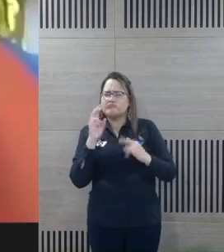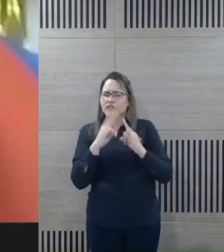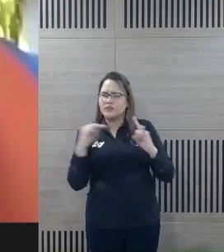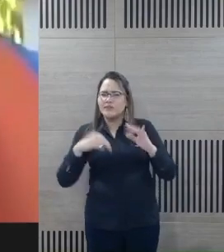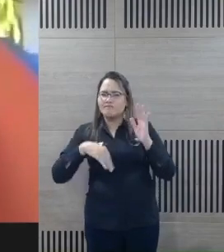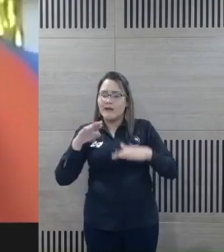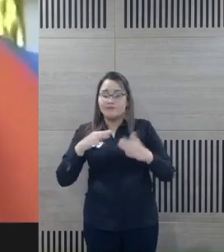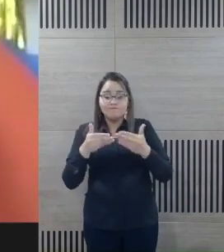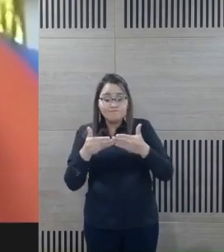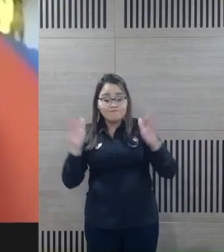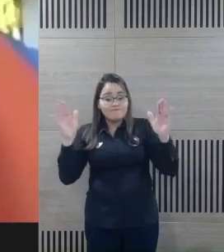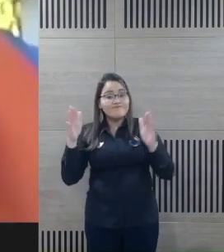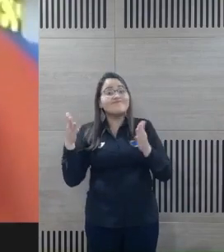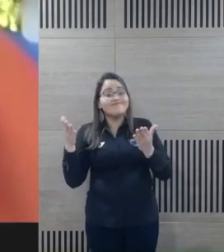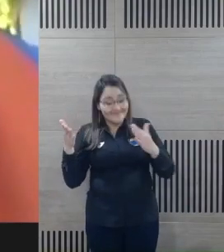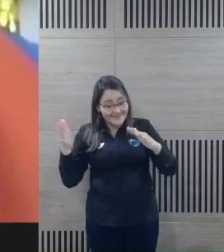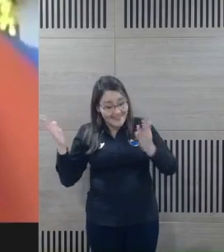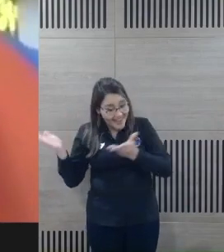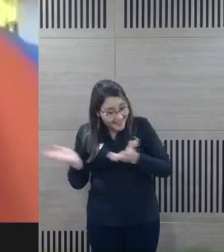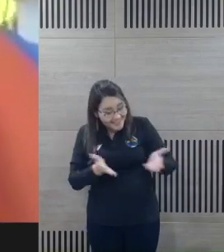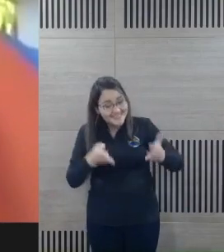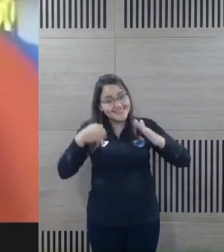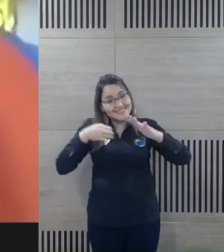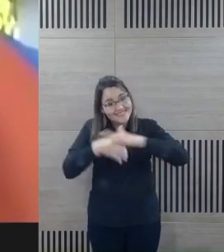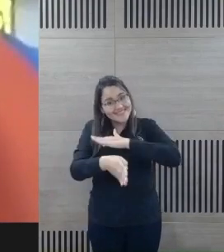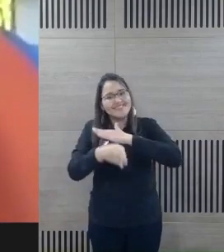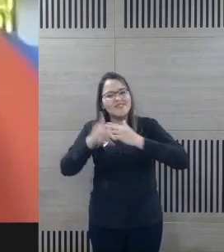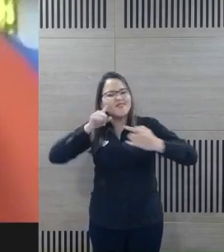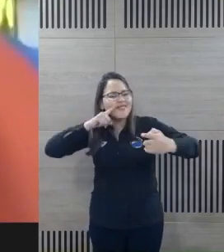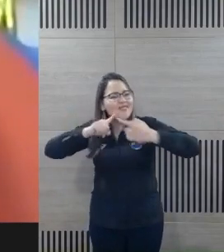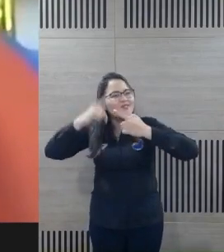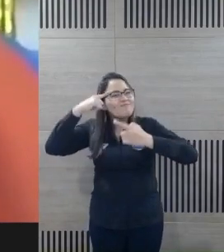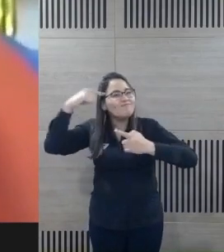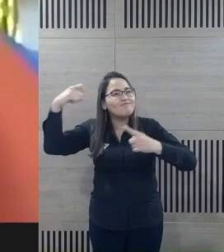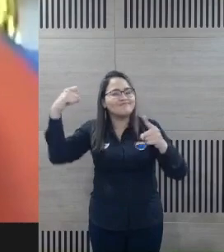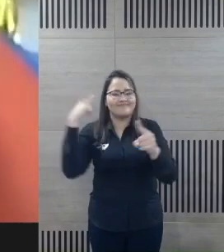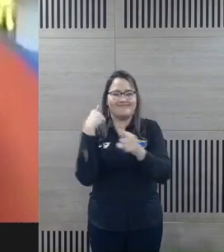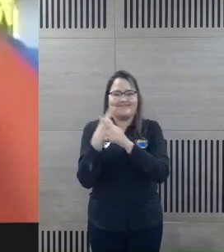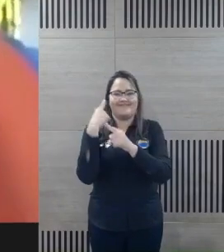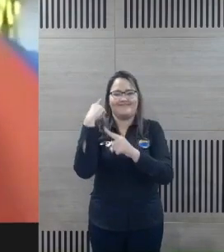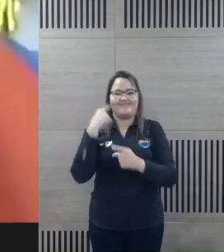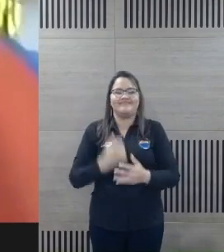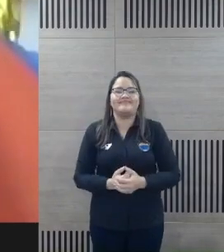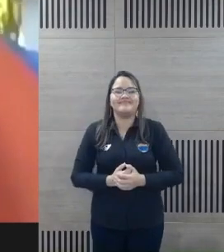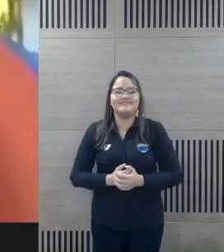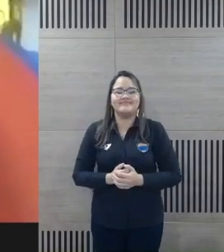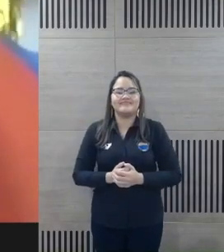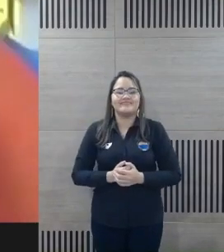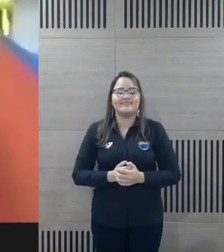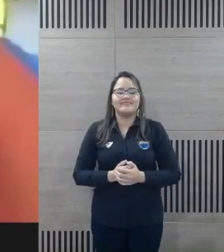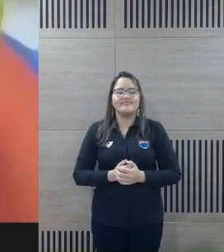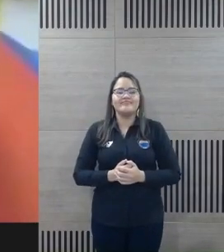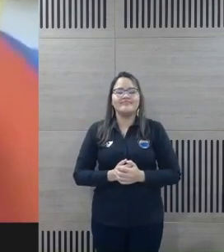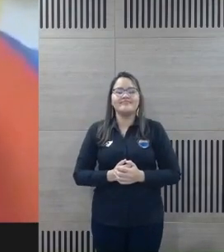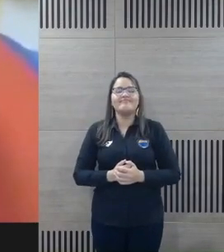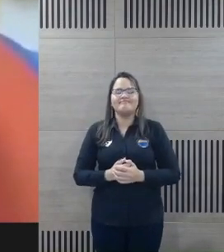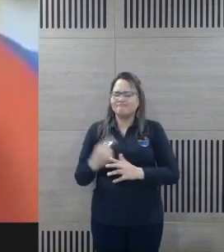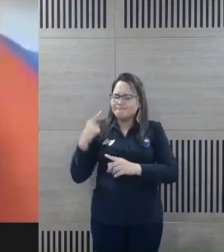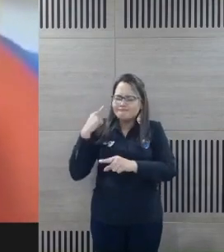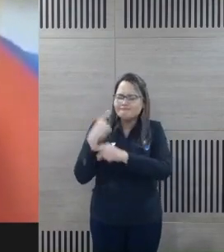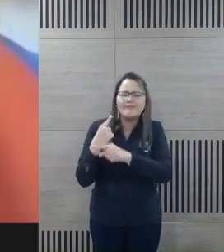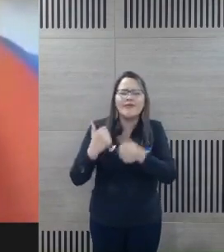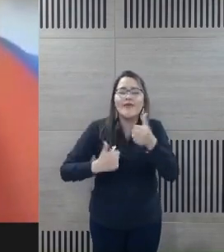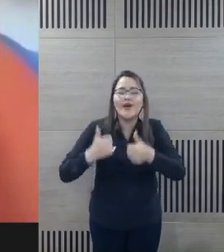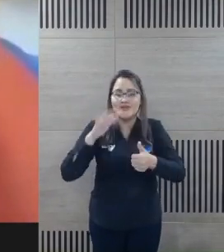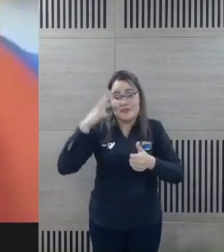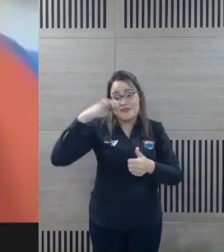hoy se nos ha cumplido. El de ser profesionales, la cual nos vio crecer, nos ha formado con valores y en la